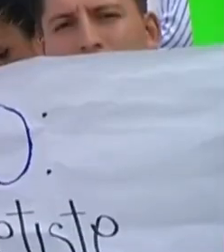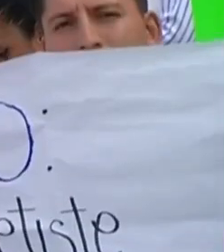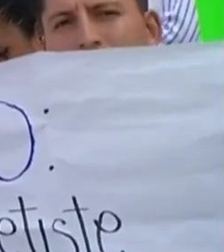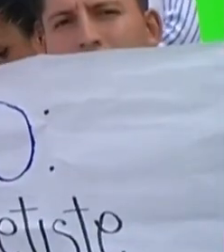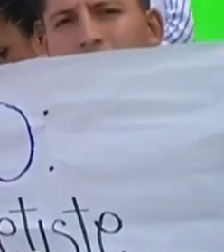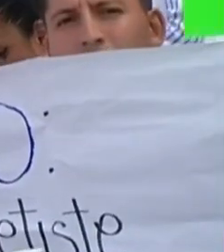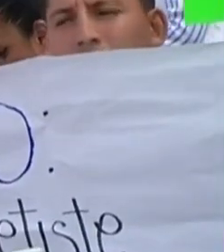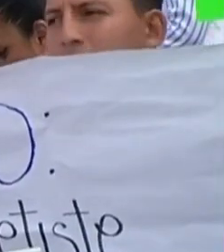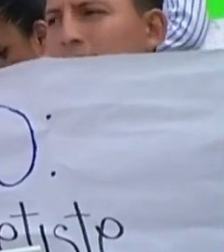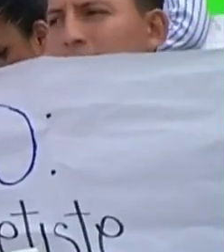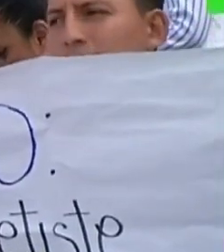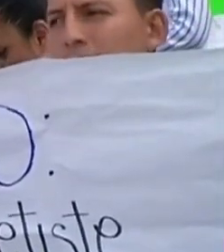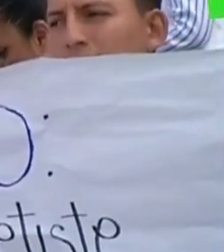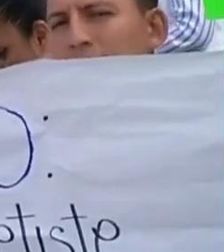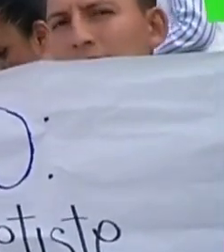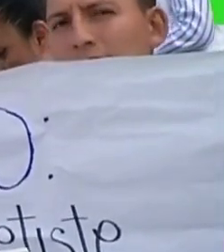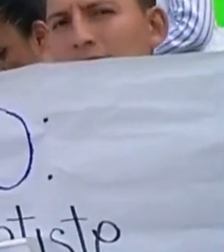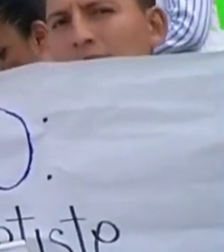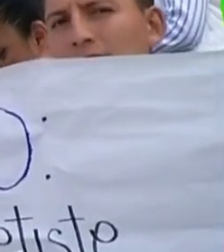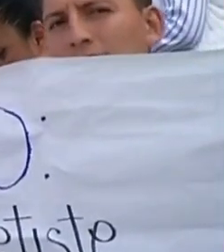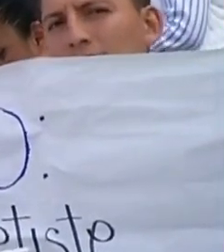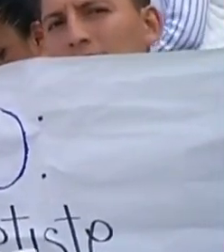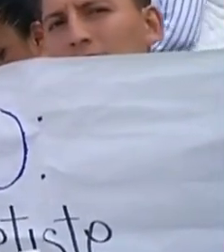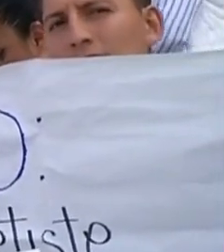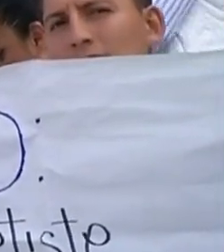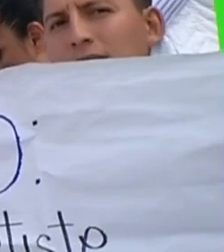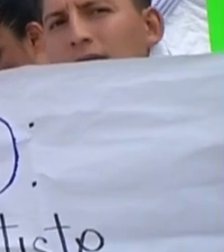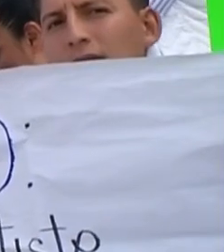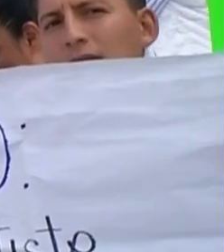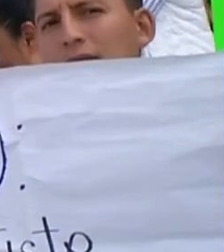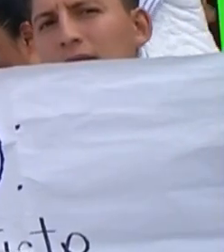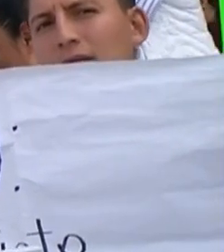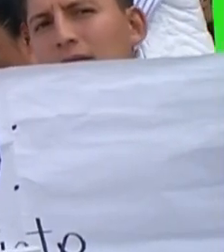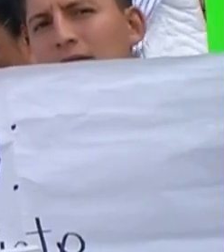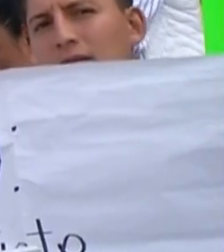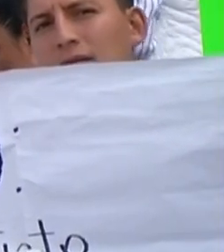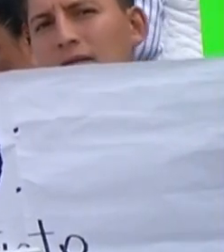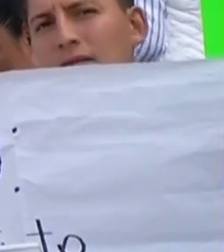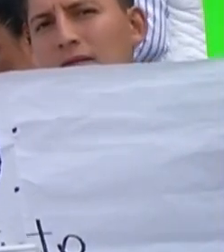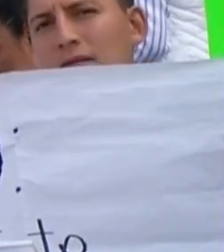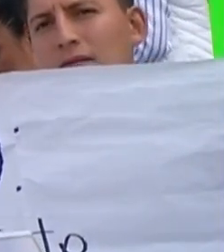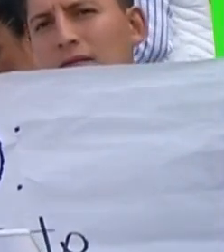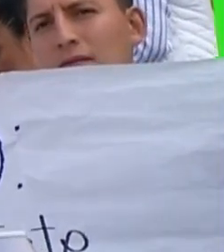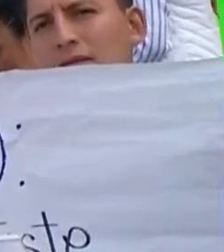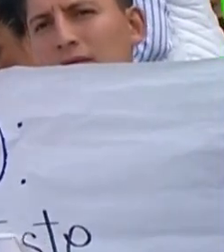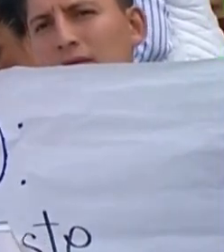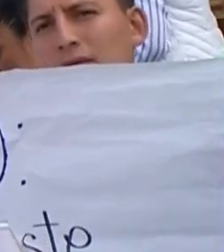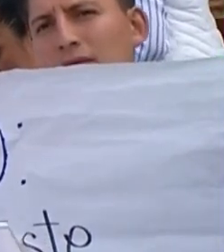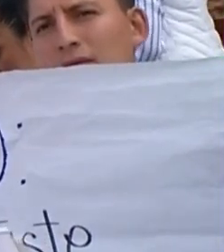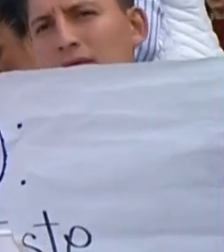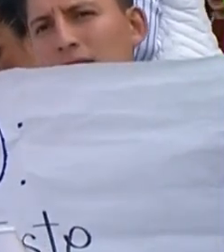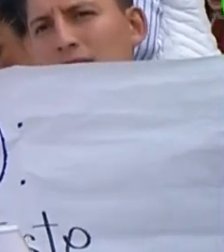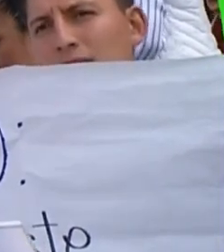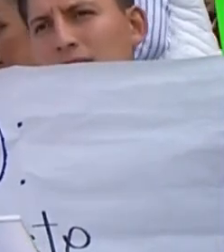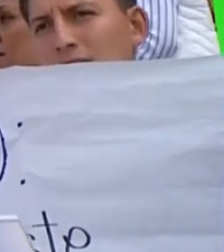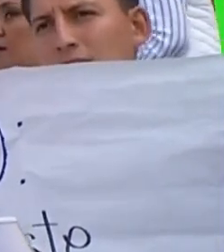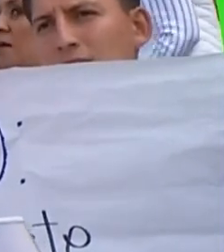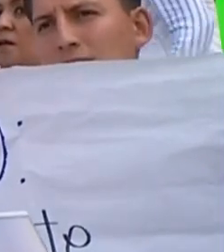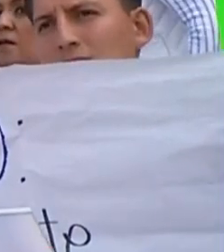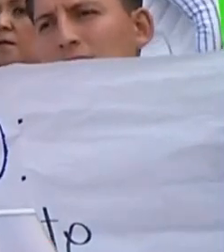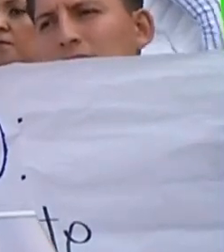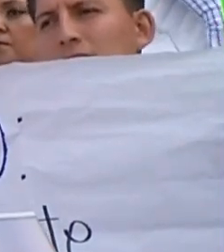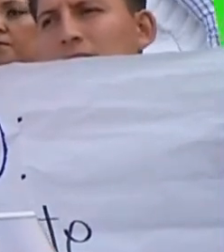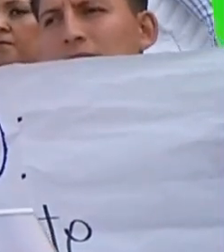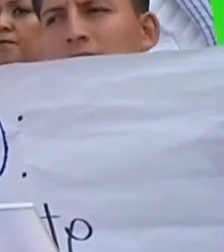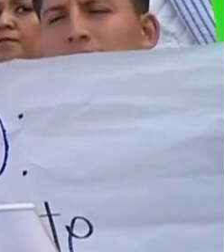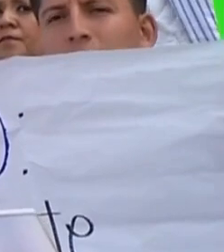¿Usted sabe de qué fideicomisos parte su salario o conoce sobre este tema? Mira, son varios realmente, son